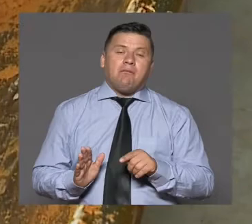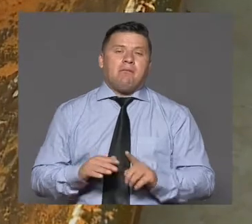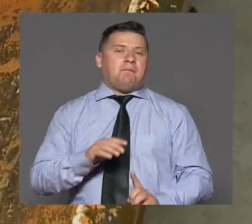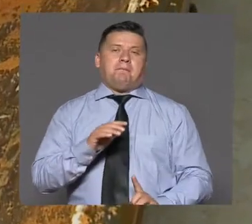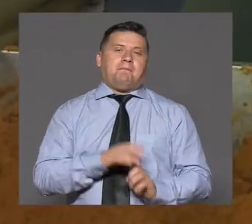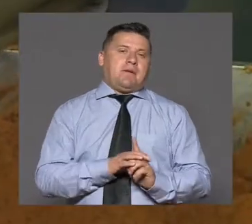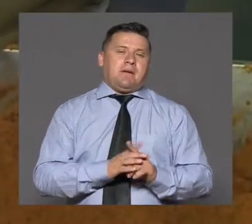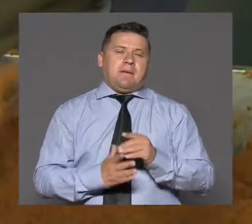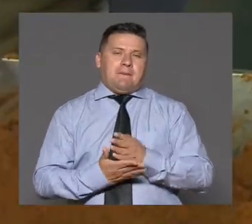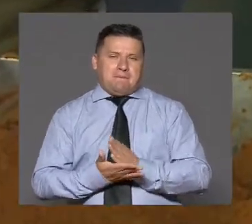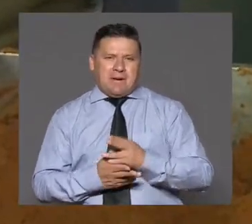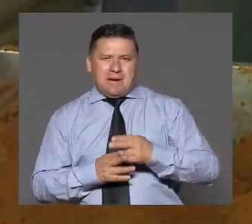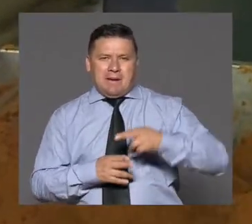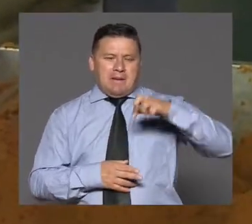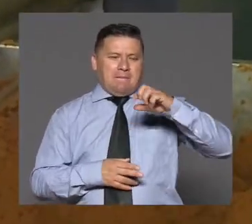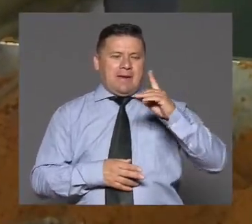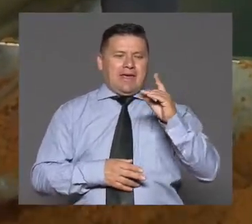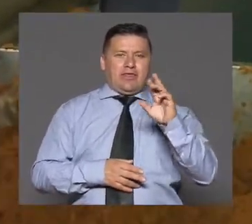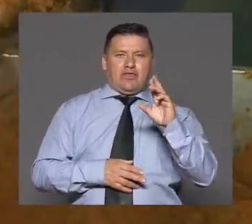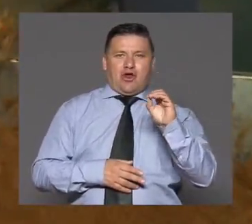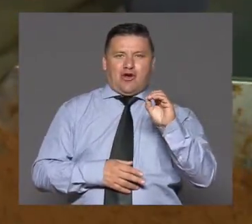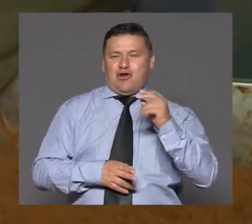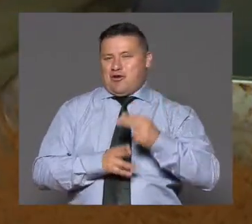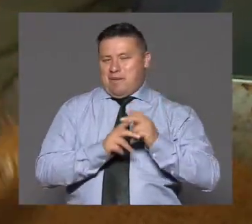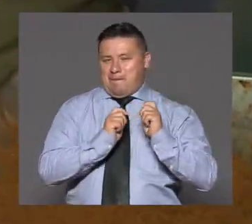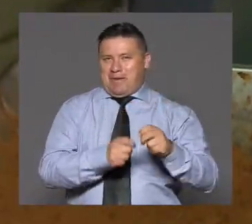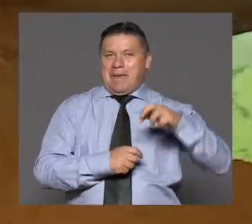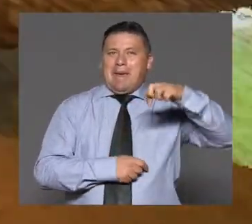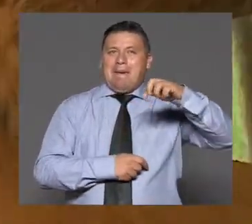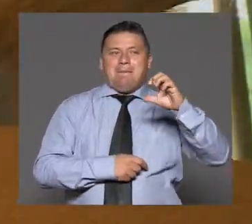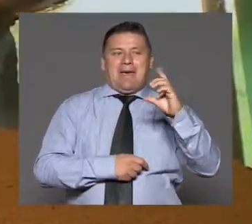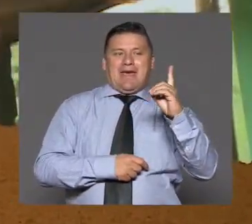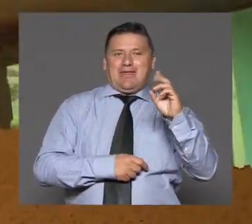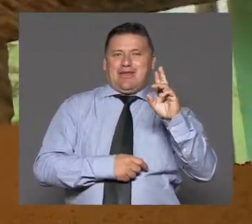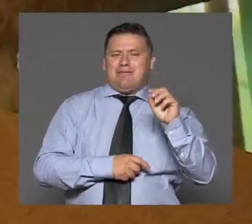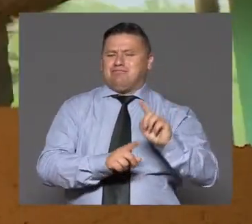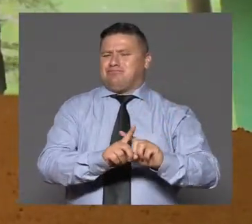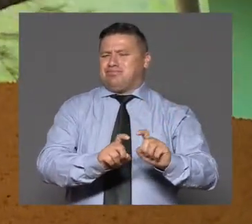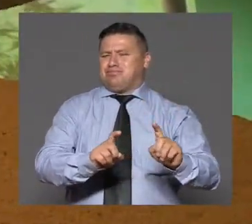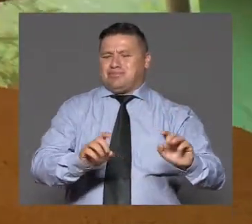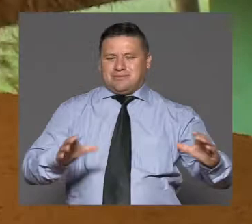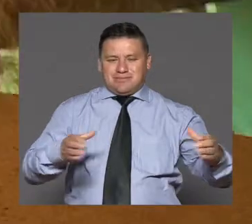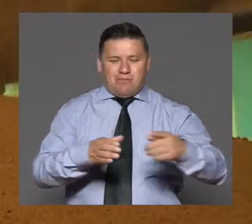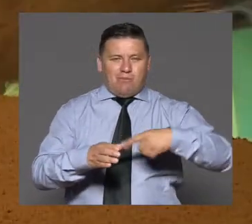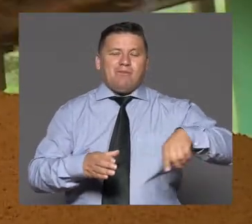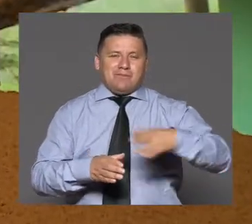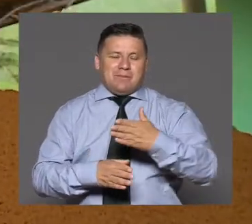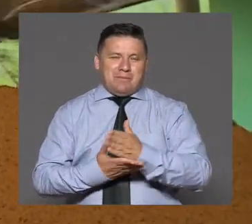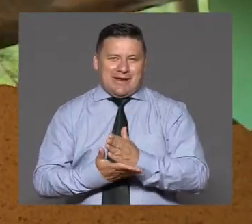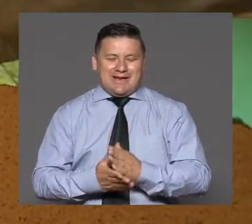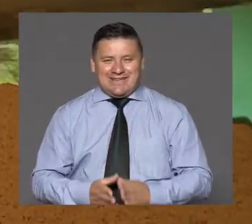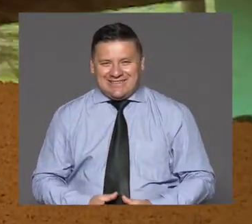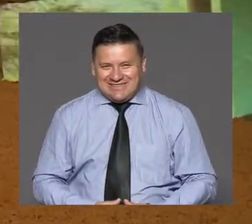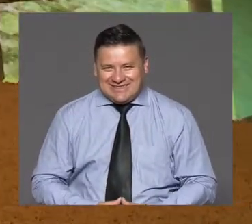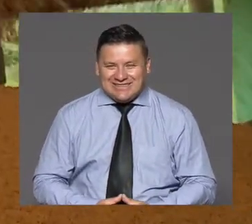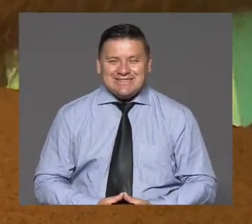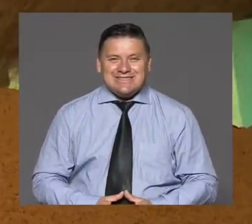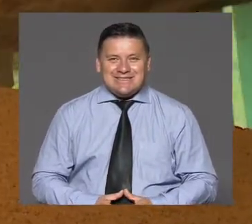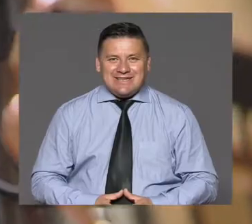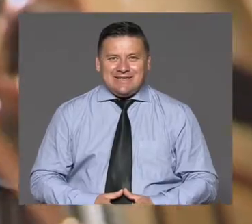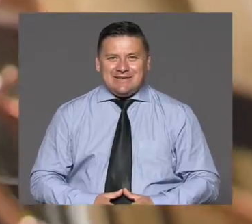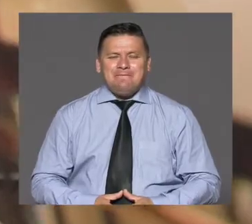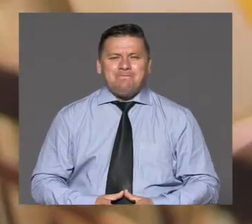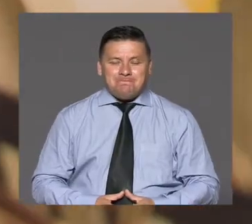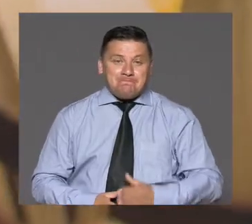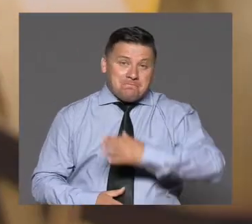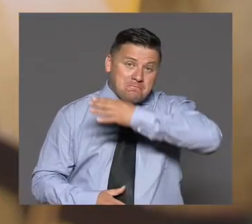nace Panela Don Pedro, que pues con toda la diversificación que tenemos en cuanto a panela.